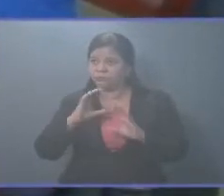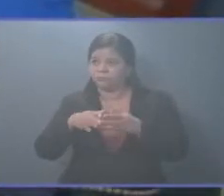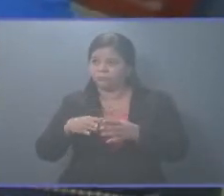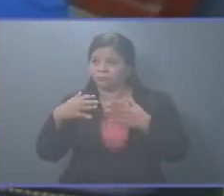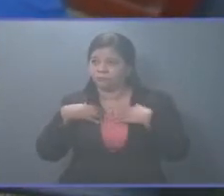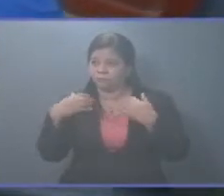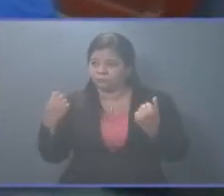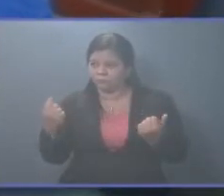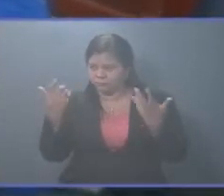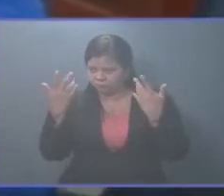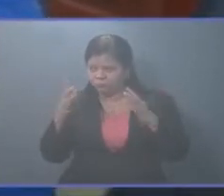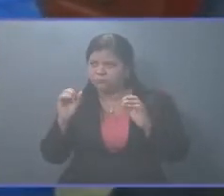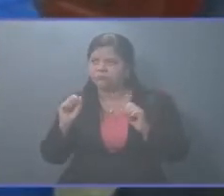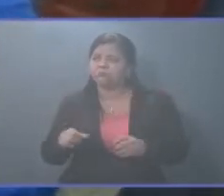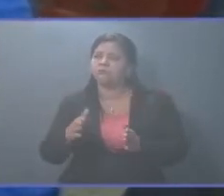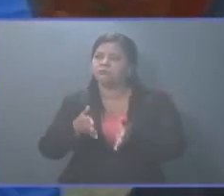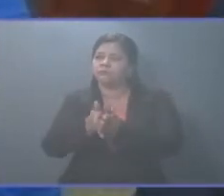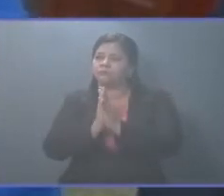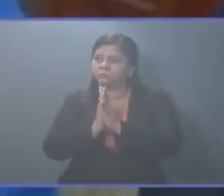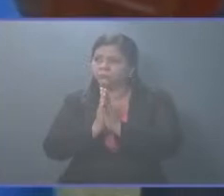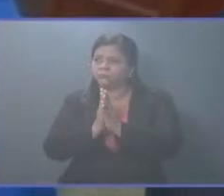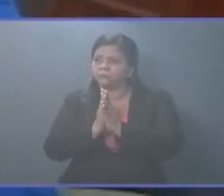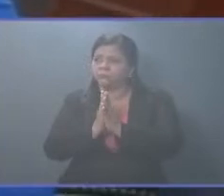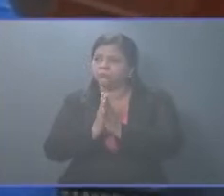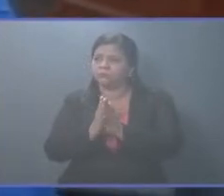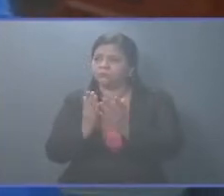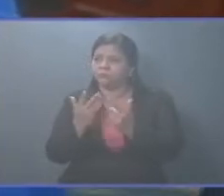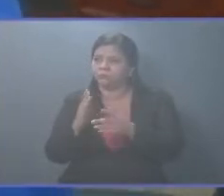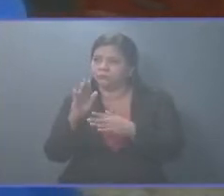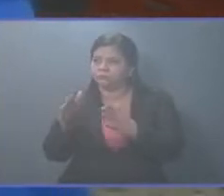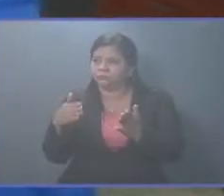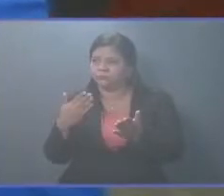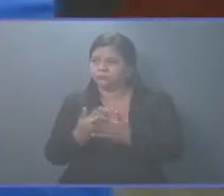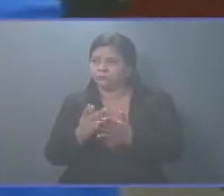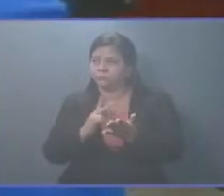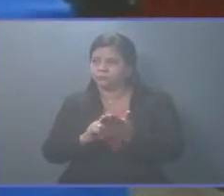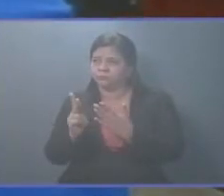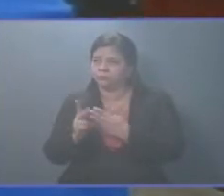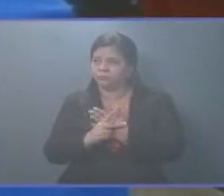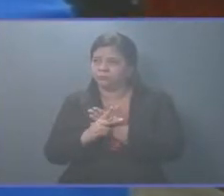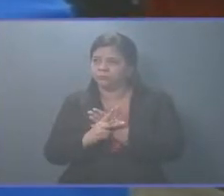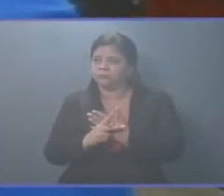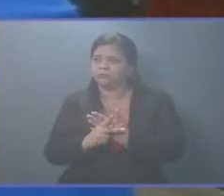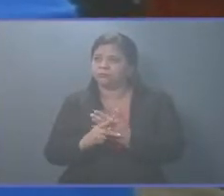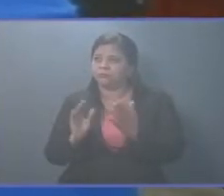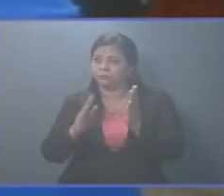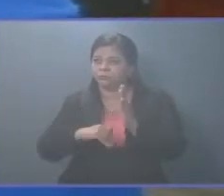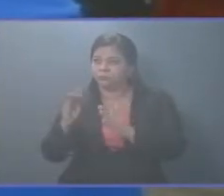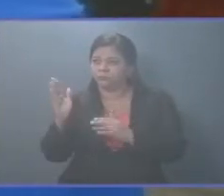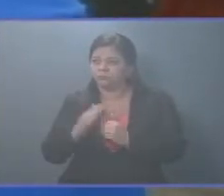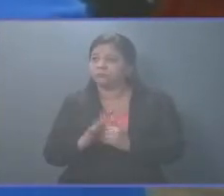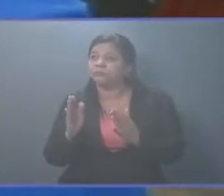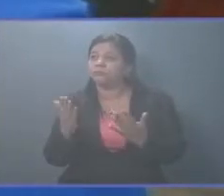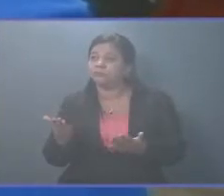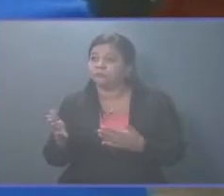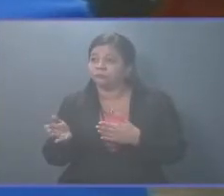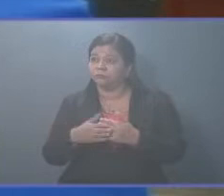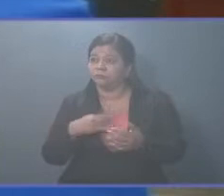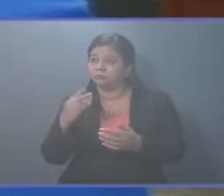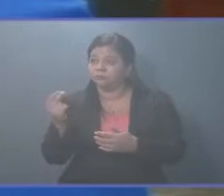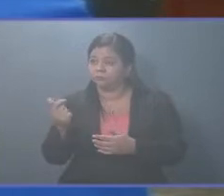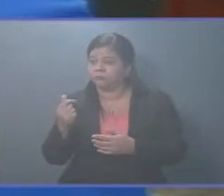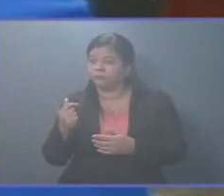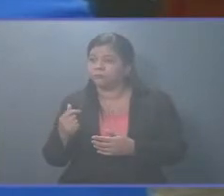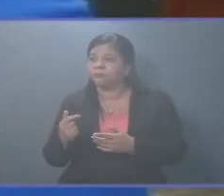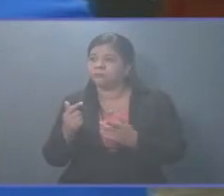ustedes pueden hacer la solicitud a lo que es el programa ampliado de inmunizaciones, ¿vea?, para que le faciliten una copia